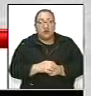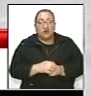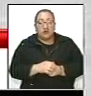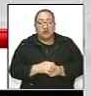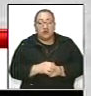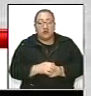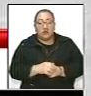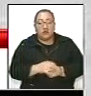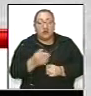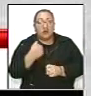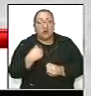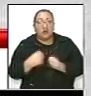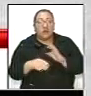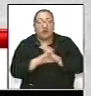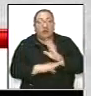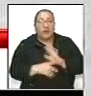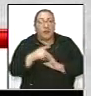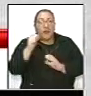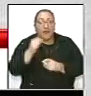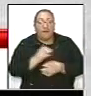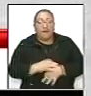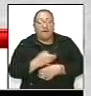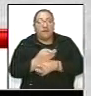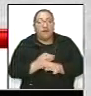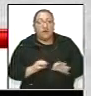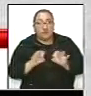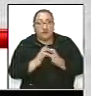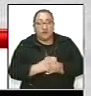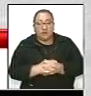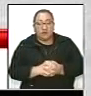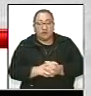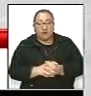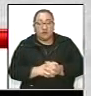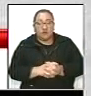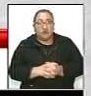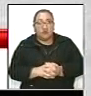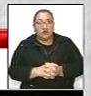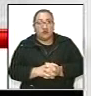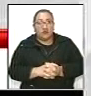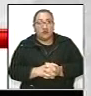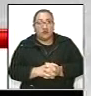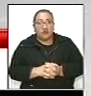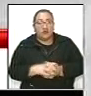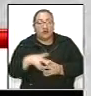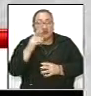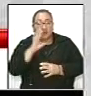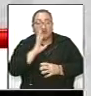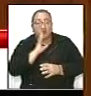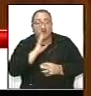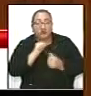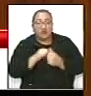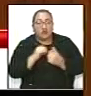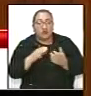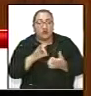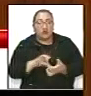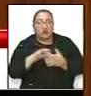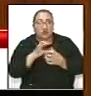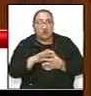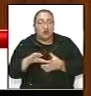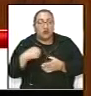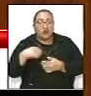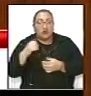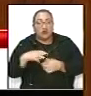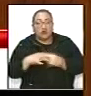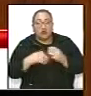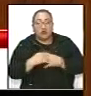la protección de derechos una herramienta fundamental de política para abordar la exclusión social,